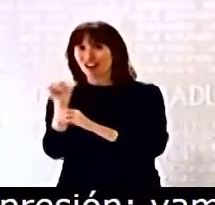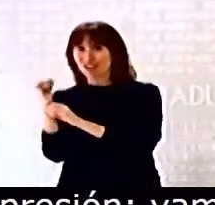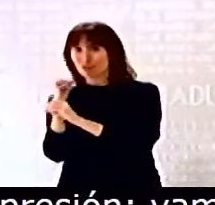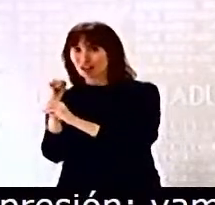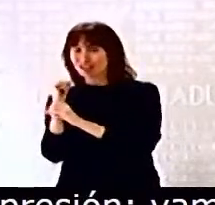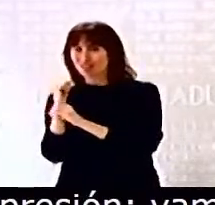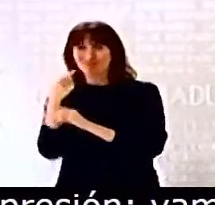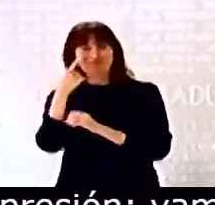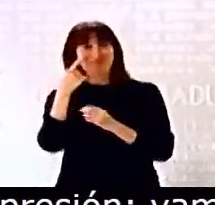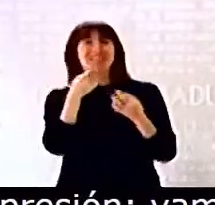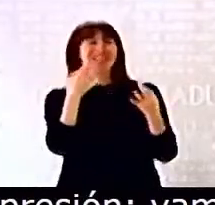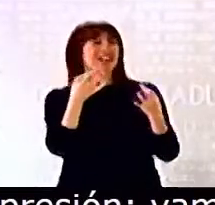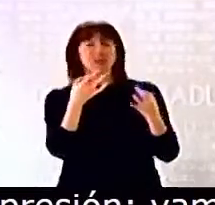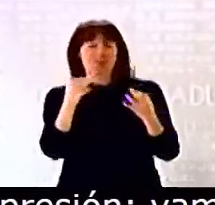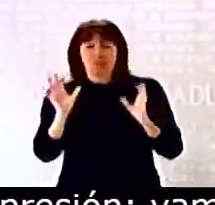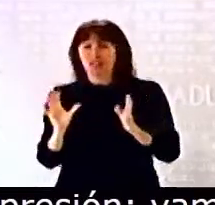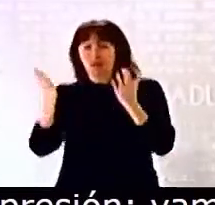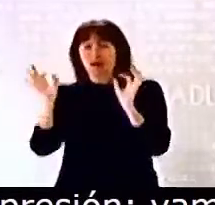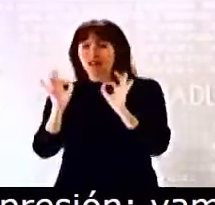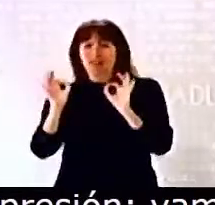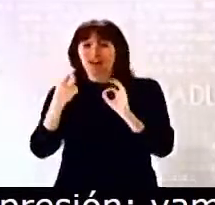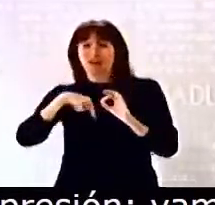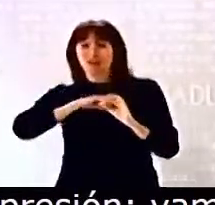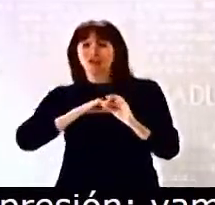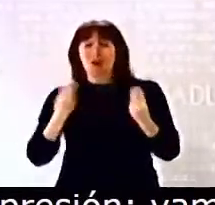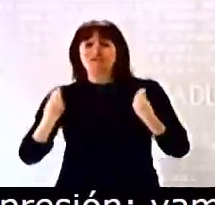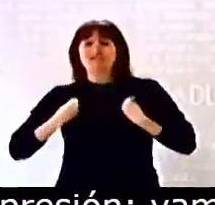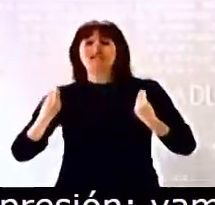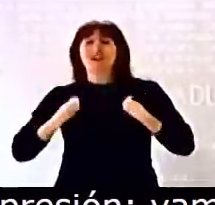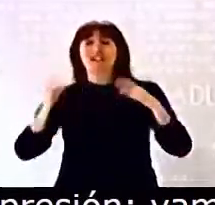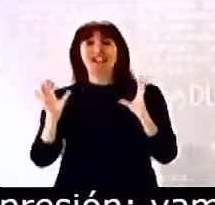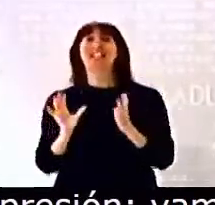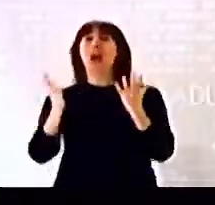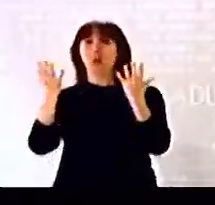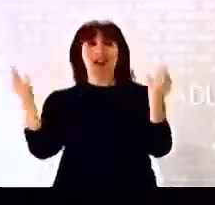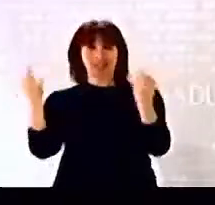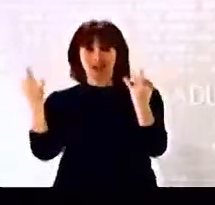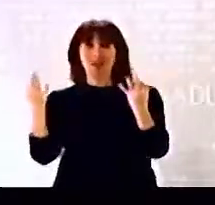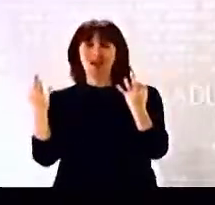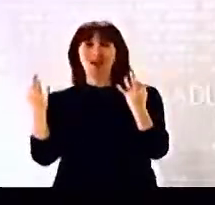Pues que no vamos a salvar nada, vamos a salvar las vidas, que es lo que siempre